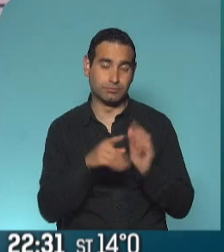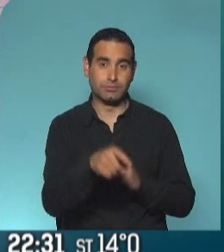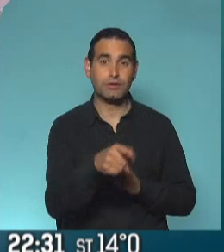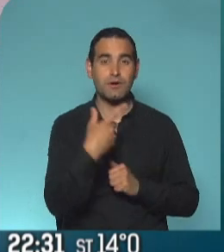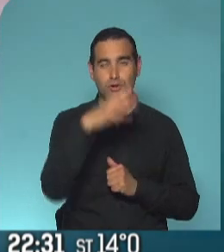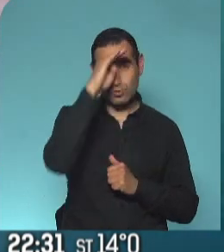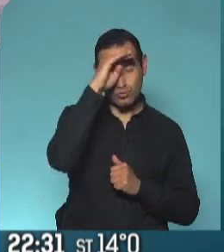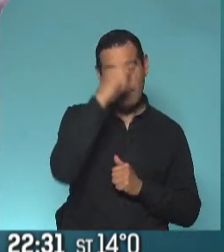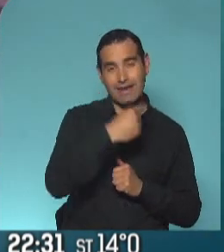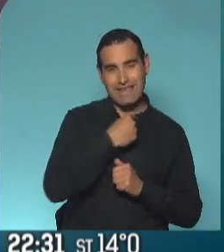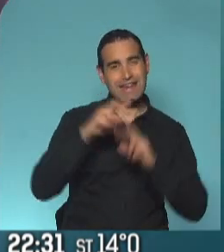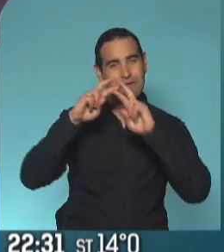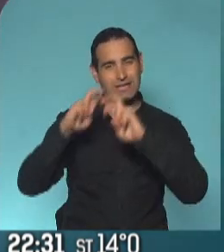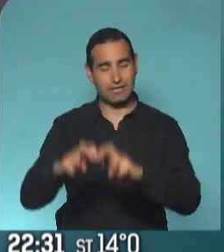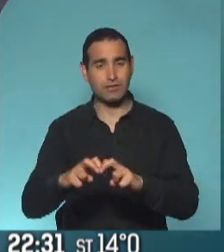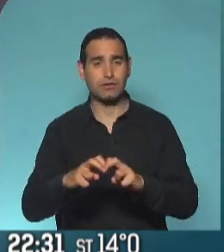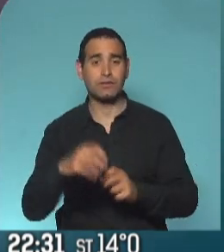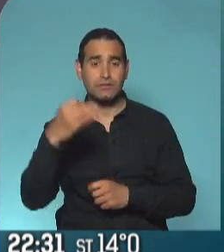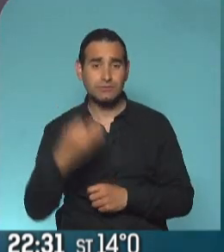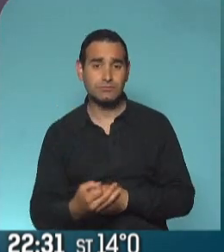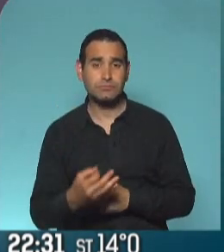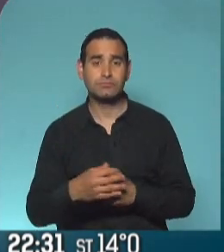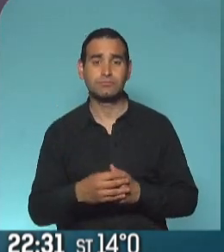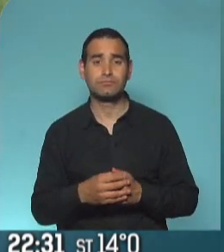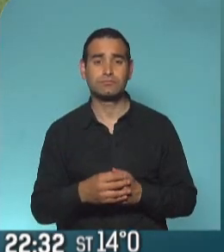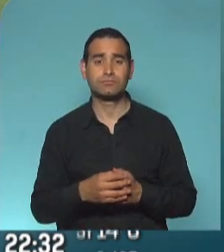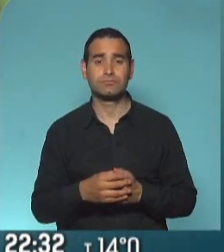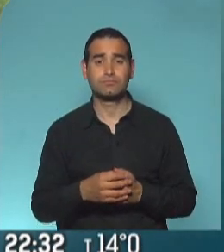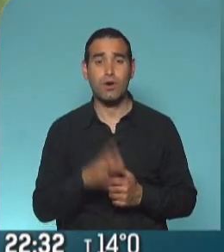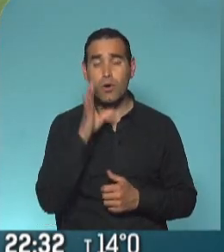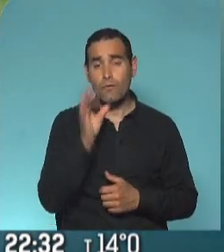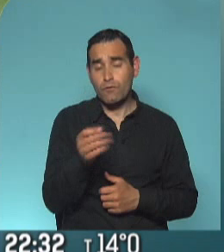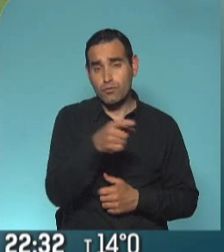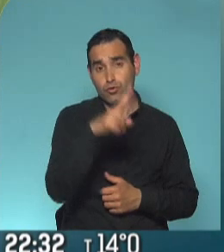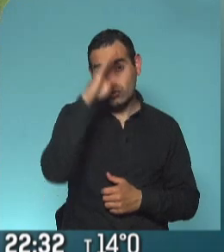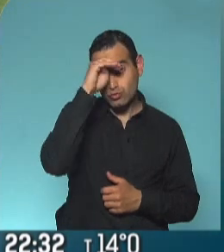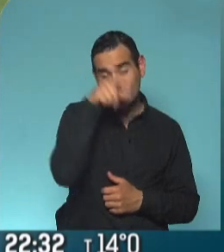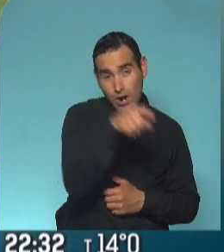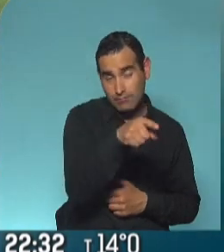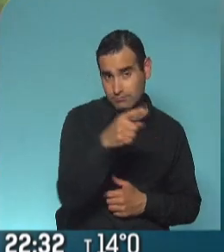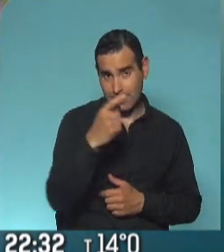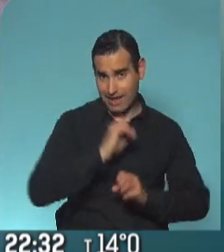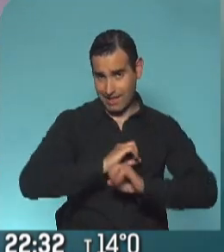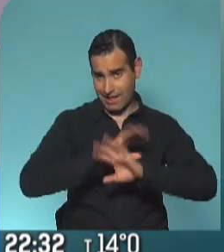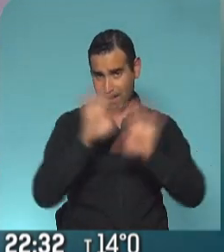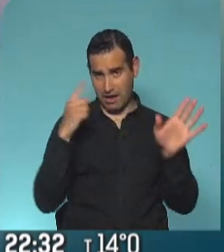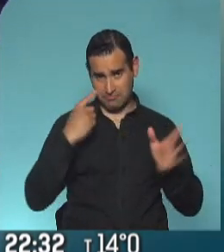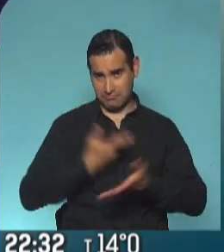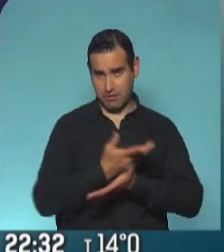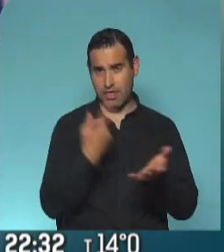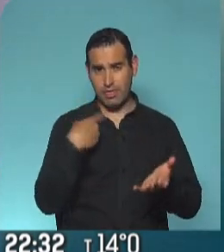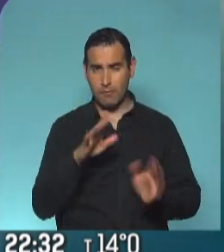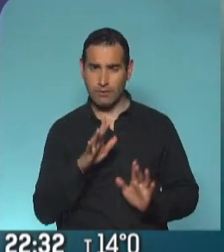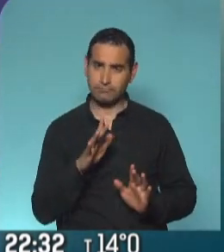Trump quiere investigar o no. Pero entre tanto, evidentemente Trump, abiertamente y después queriéndose